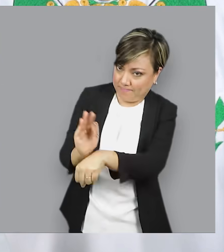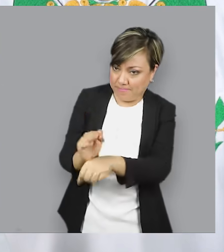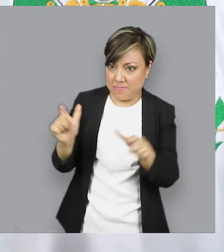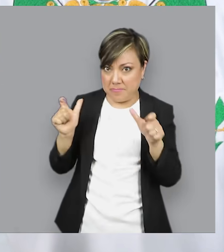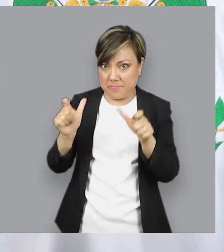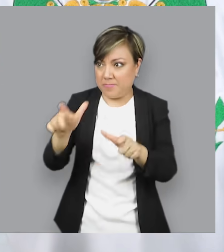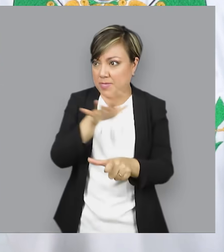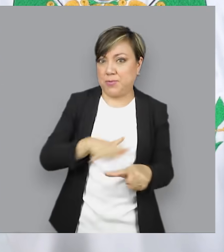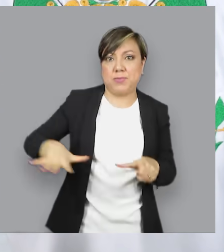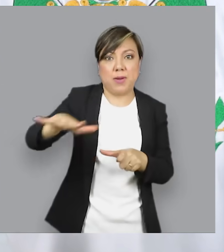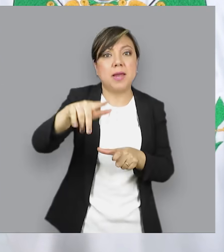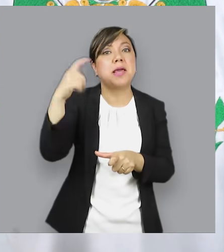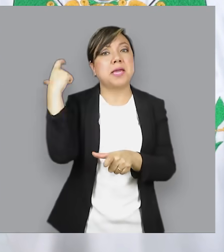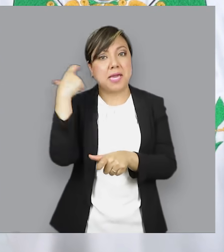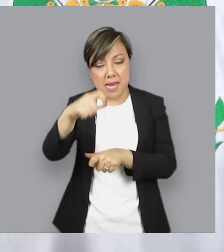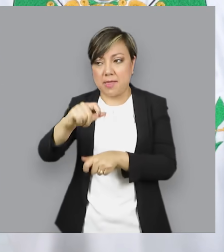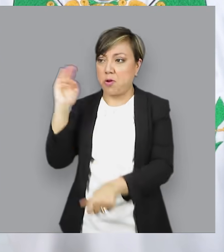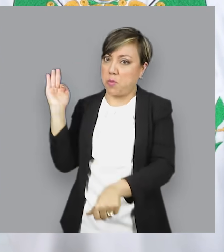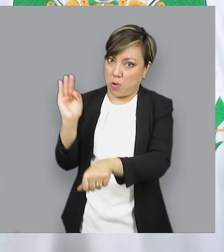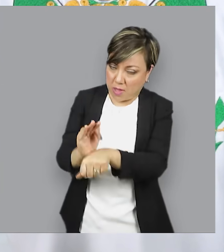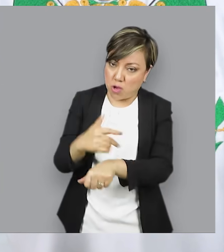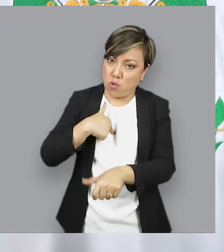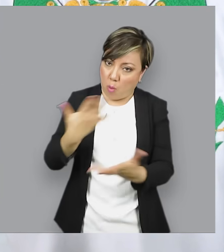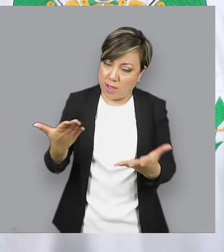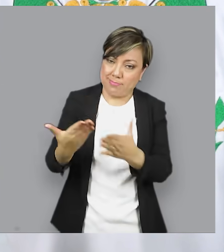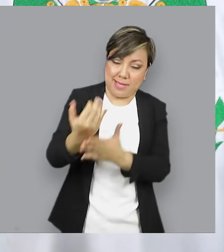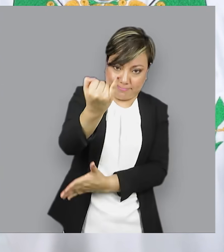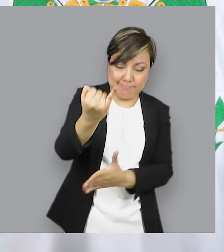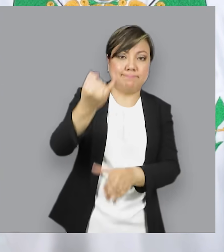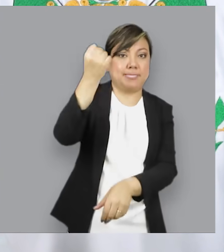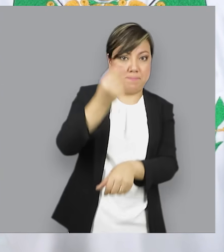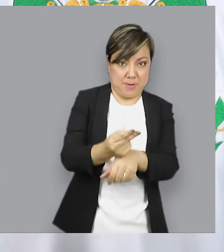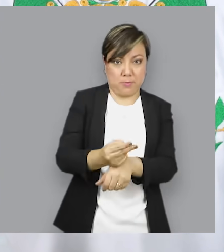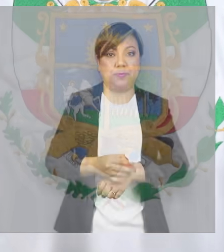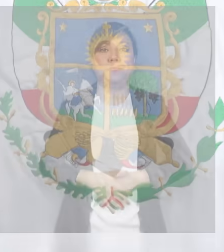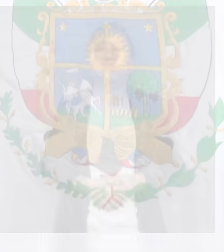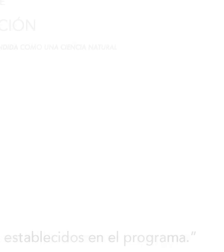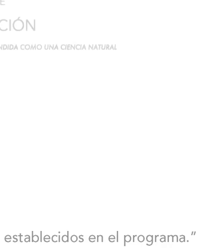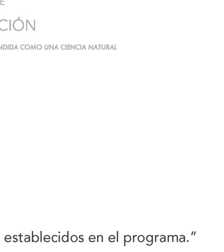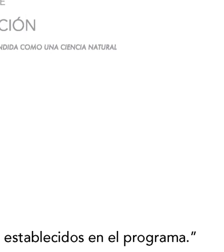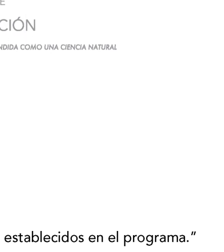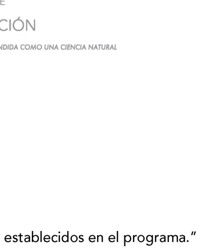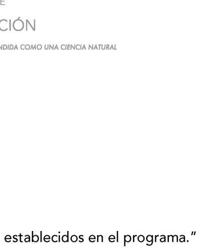Protege tu vida. Protege a tu familia. Protege a Querétaro. Actúa a tiempo.